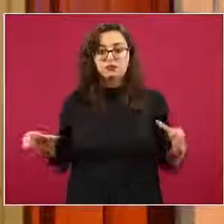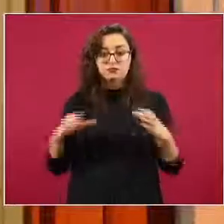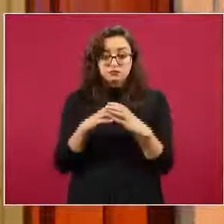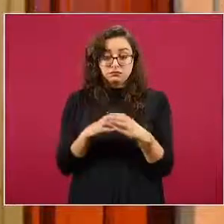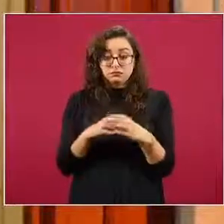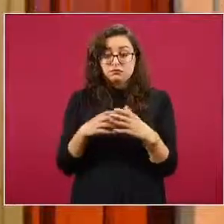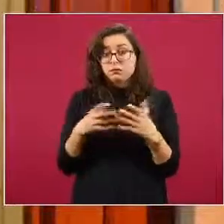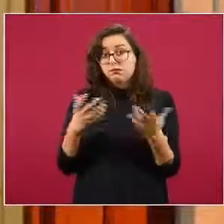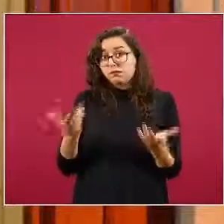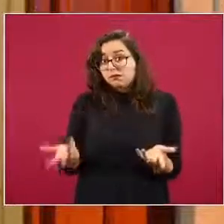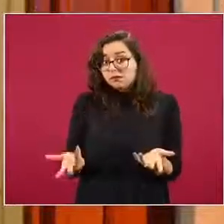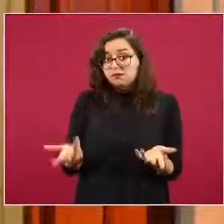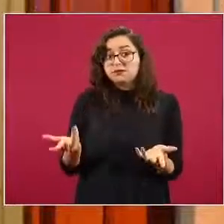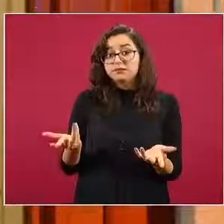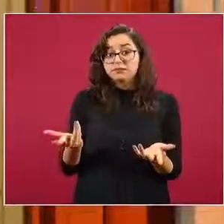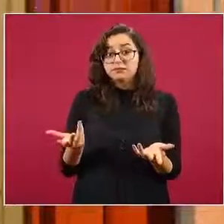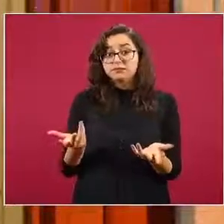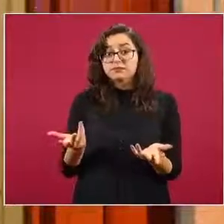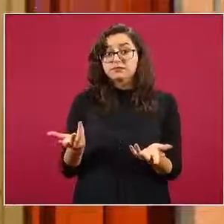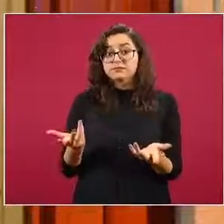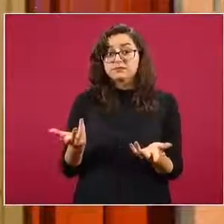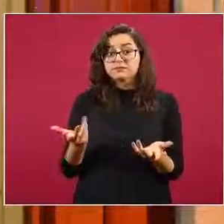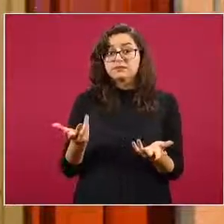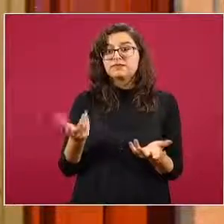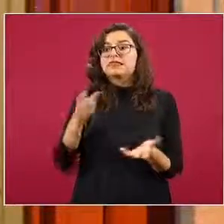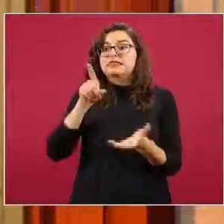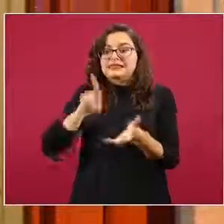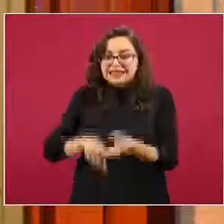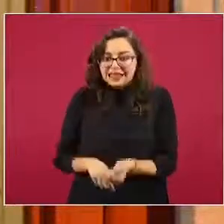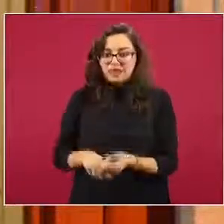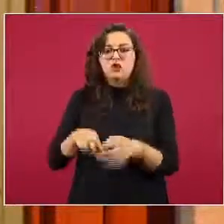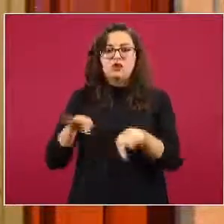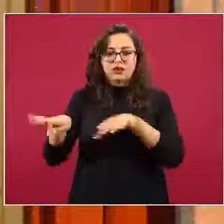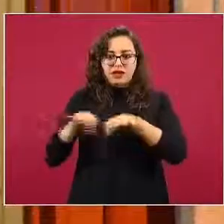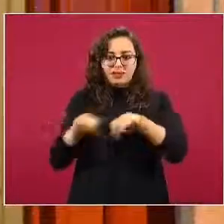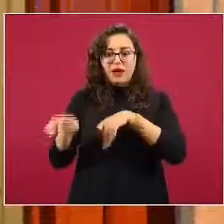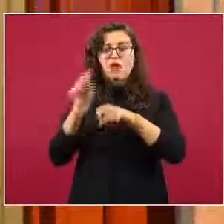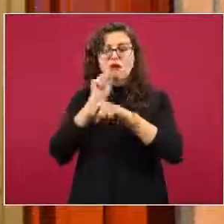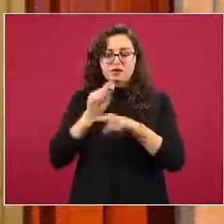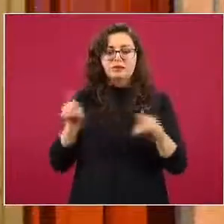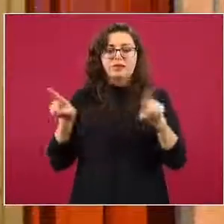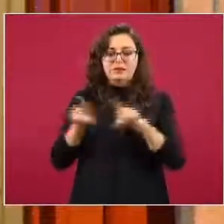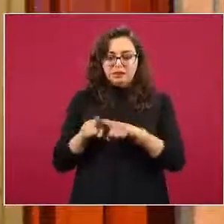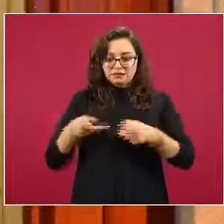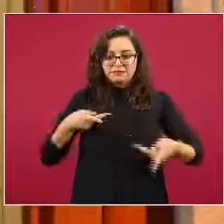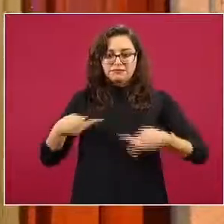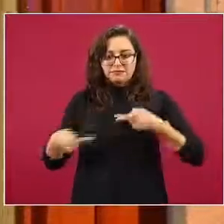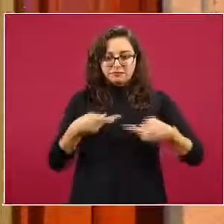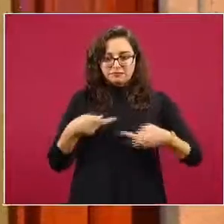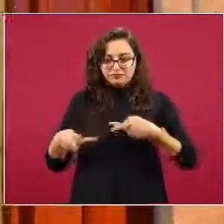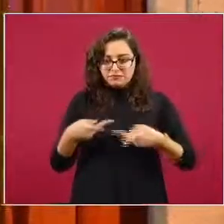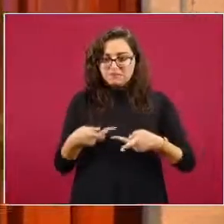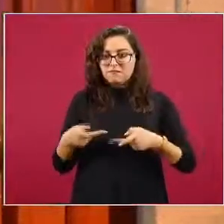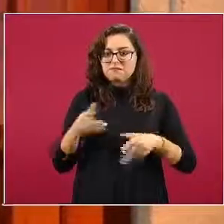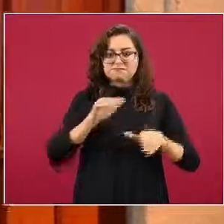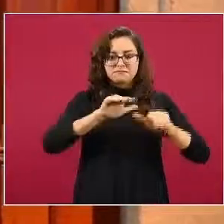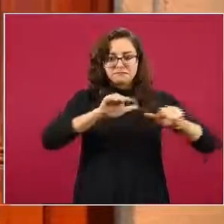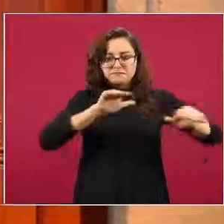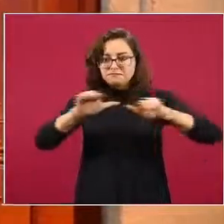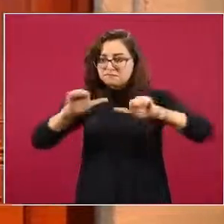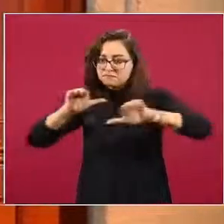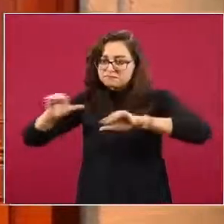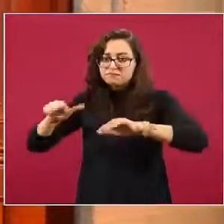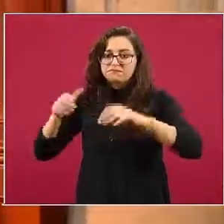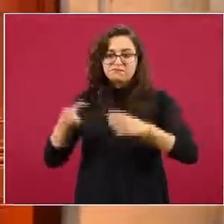solamente de la comunidad, sino la comunidad también trabaja dentro de la estrategia, abriendo espacios seguros,